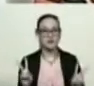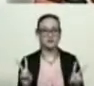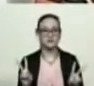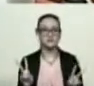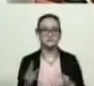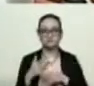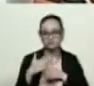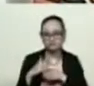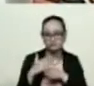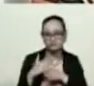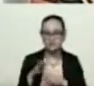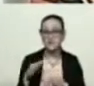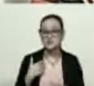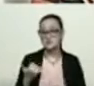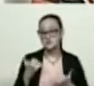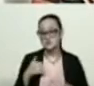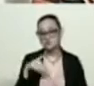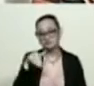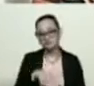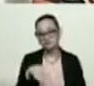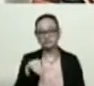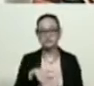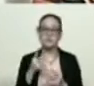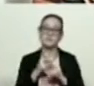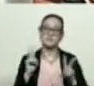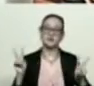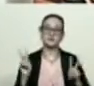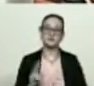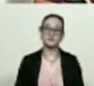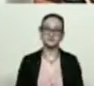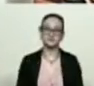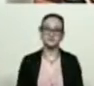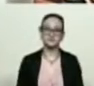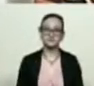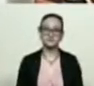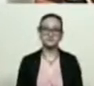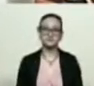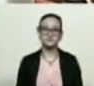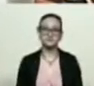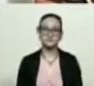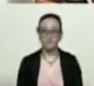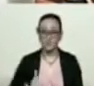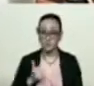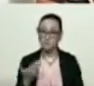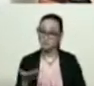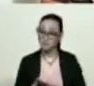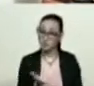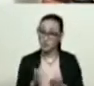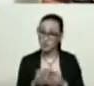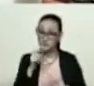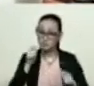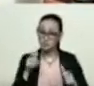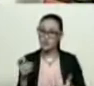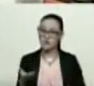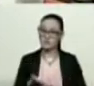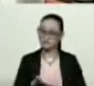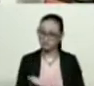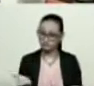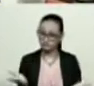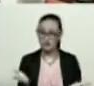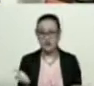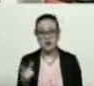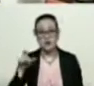y hacer su elección en paz aprovecho la oportunidad para invitar a todas y todos que